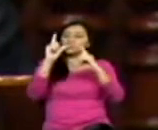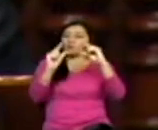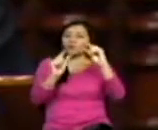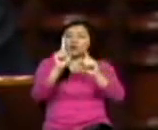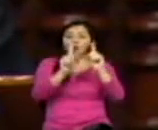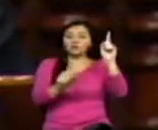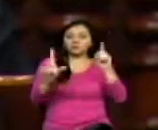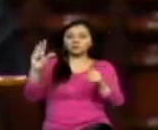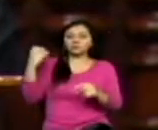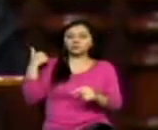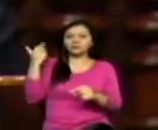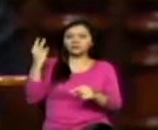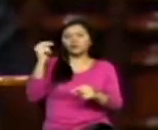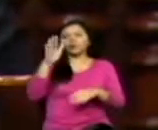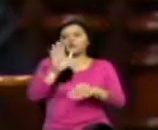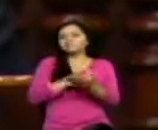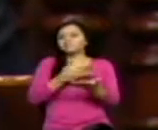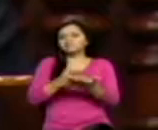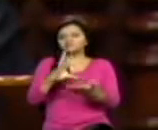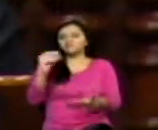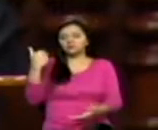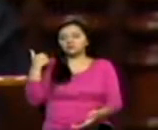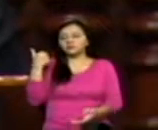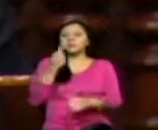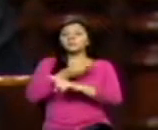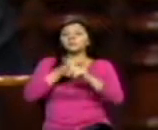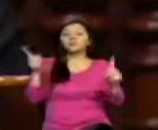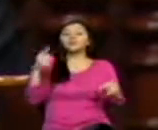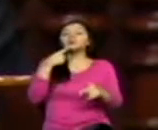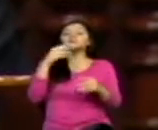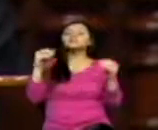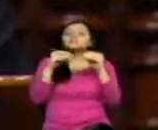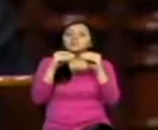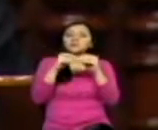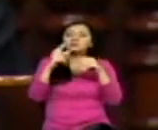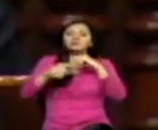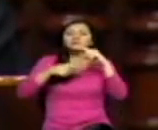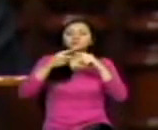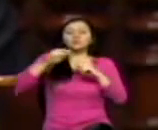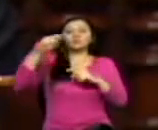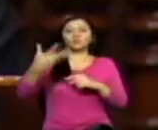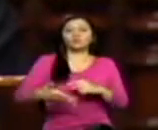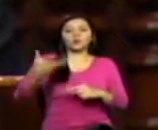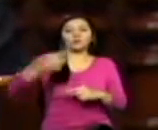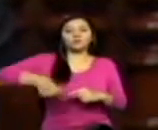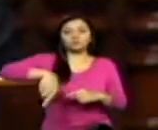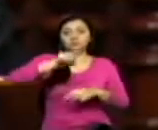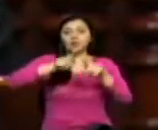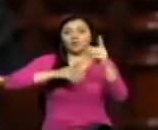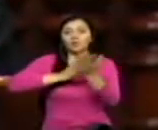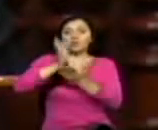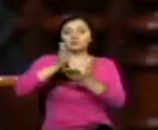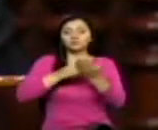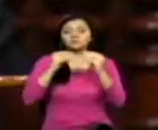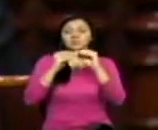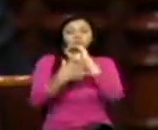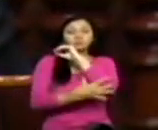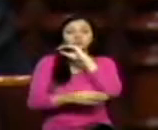o inexistentes y, por tanto, extremadamente costosos para los más